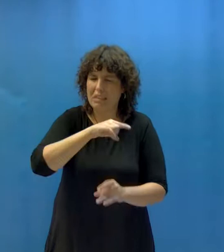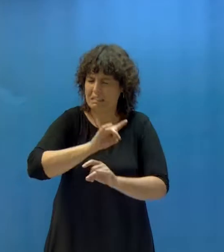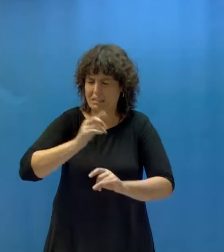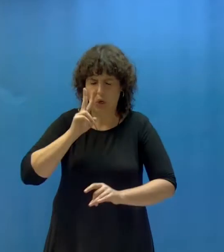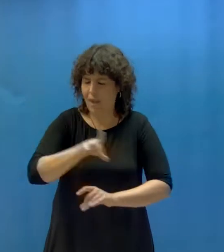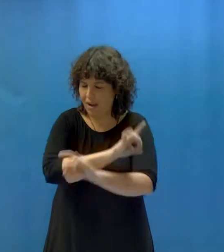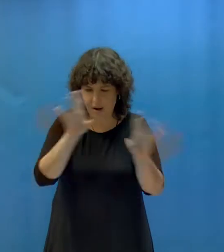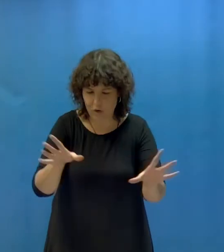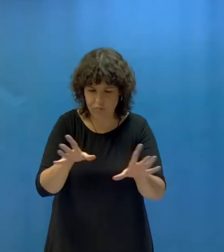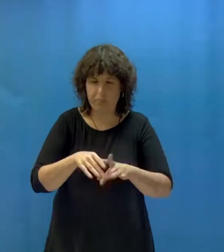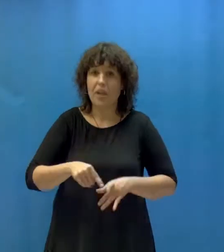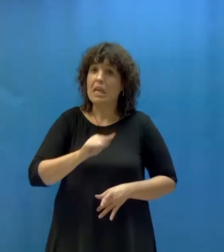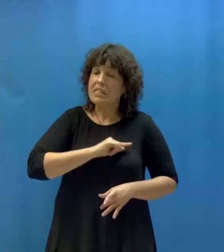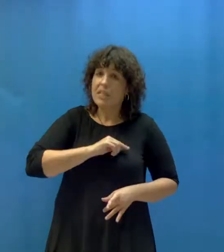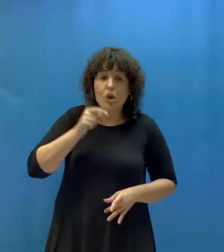Lorenzo,